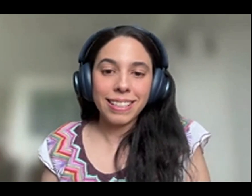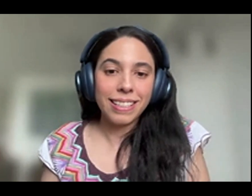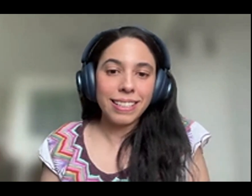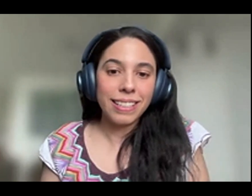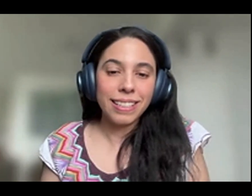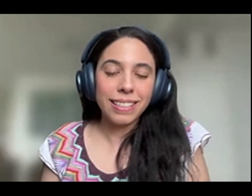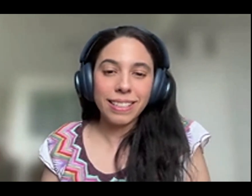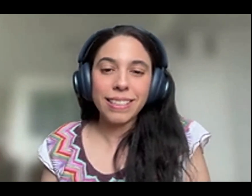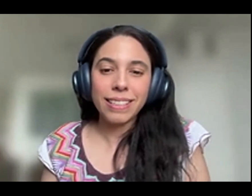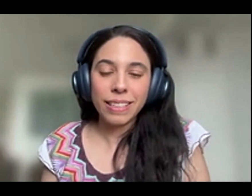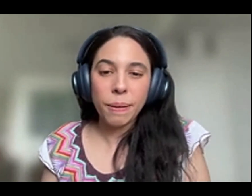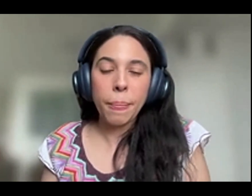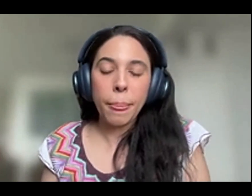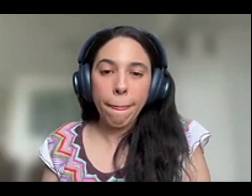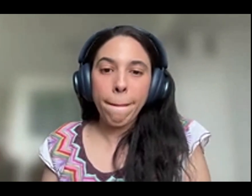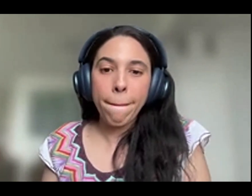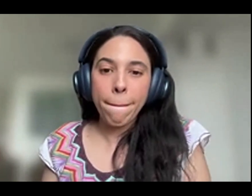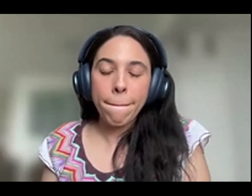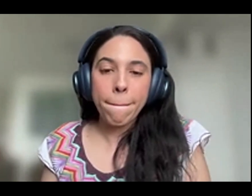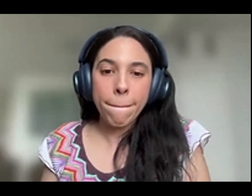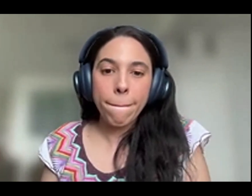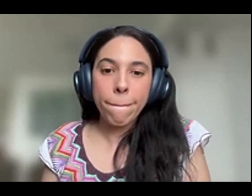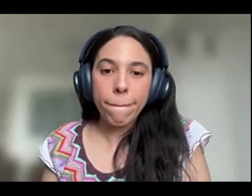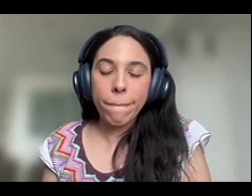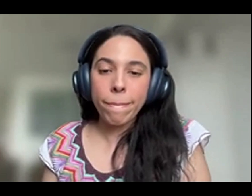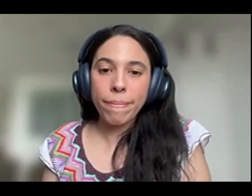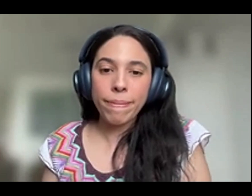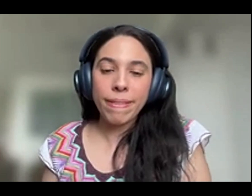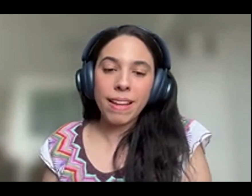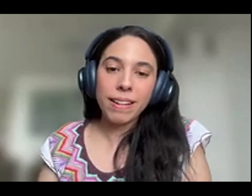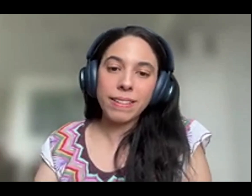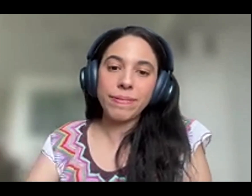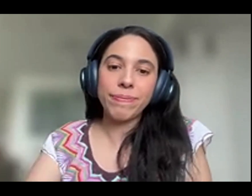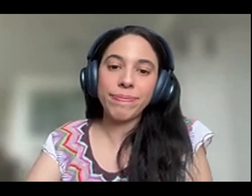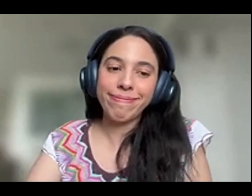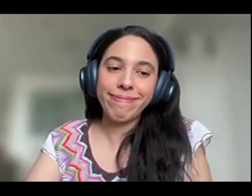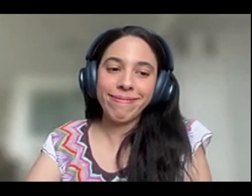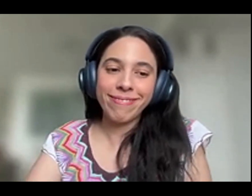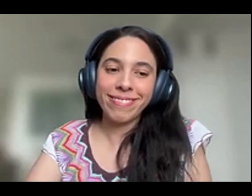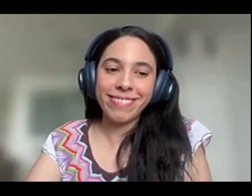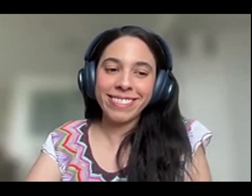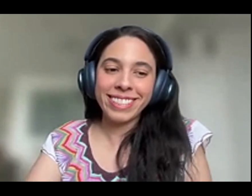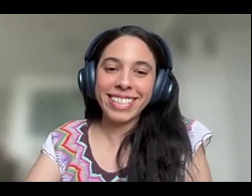la violencia de género y decirles que resisto con mi brazo que produce una voz.